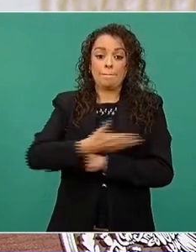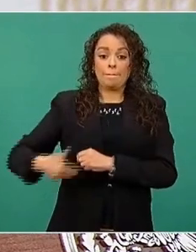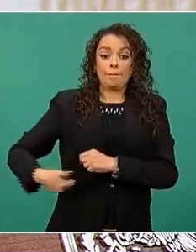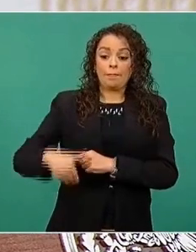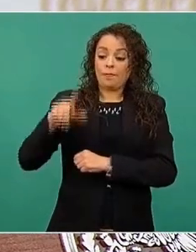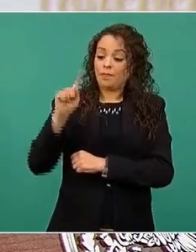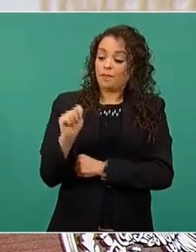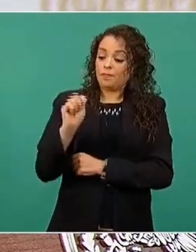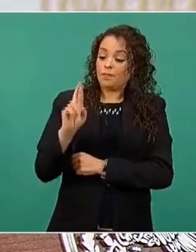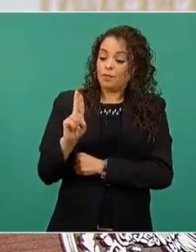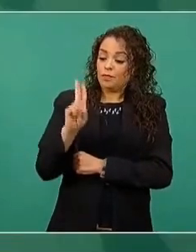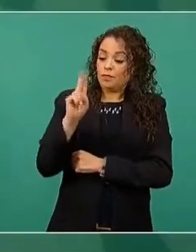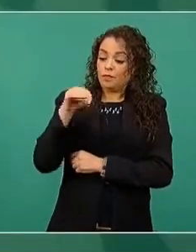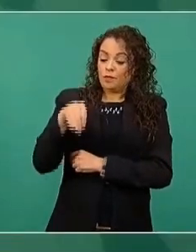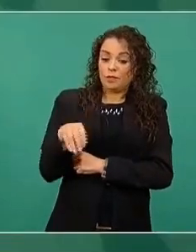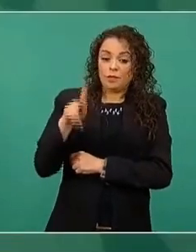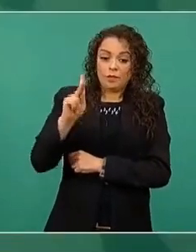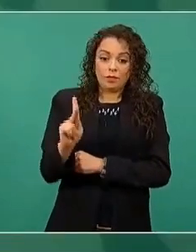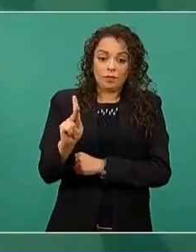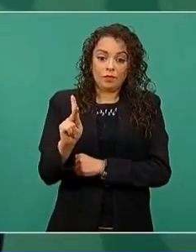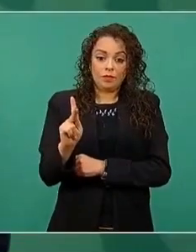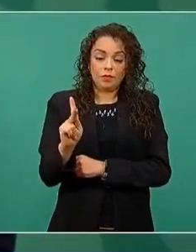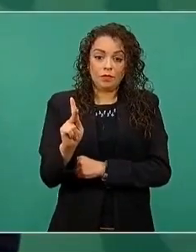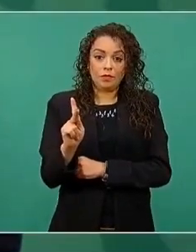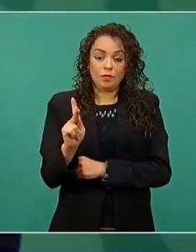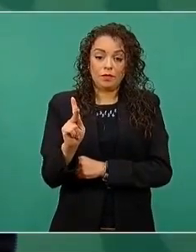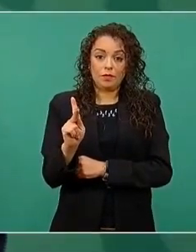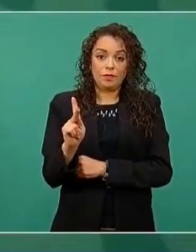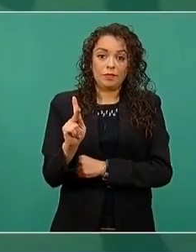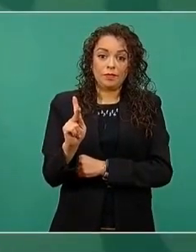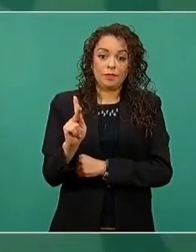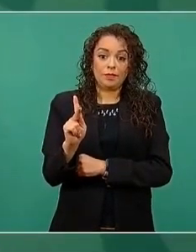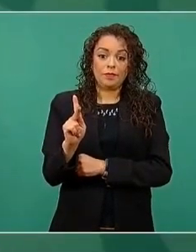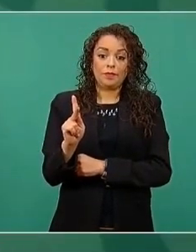que tenía una postura pues